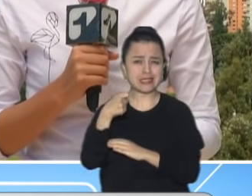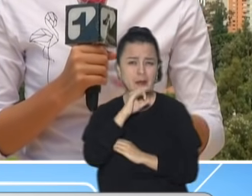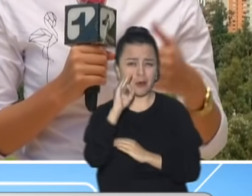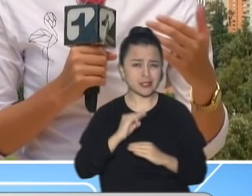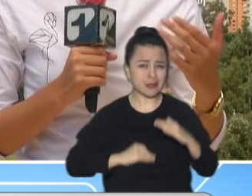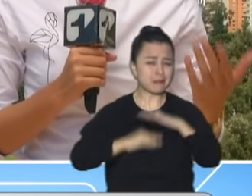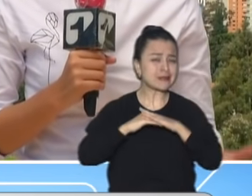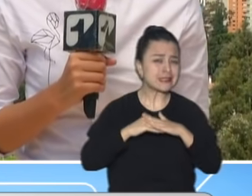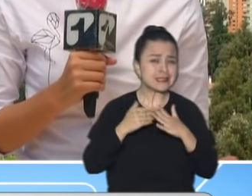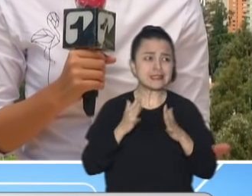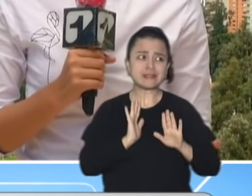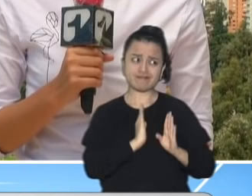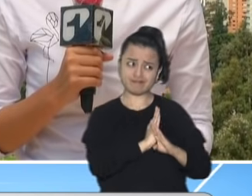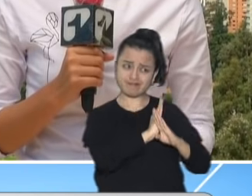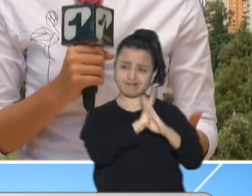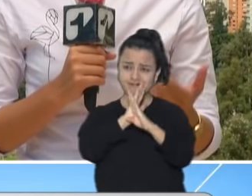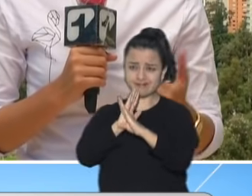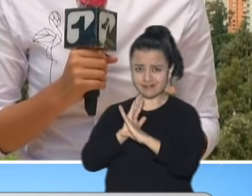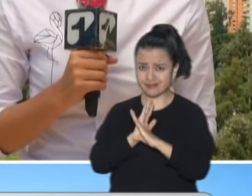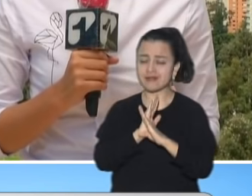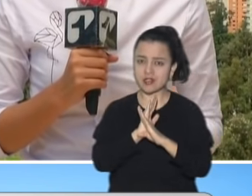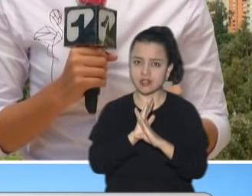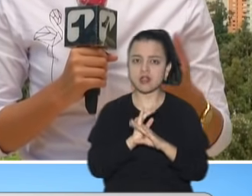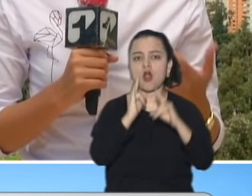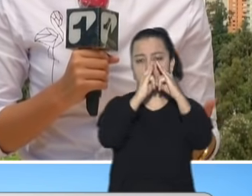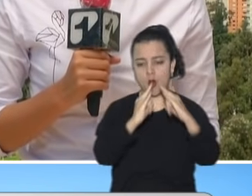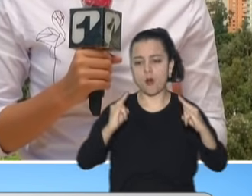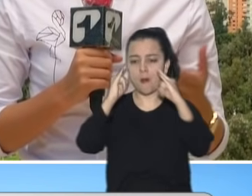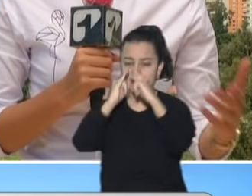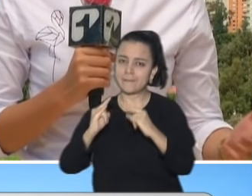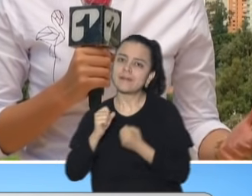esos están los hospitales de campaña y también